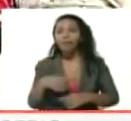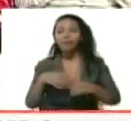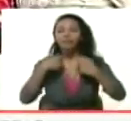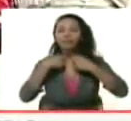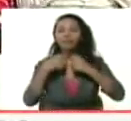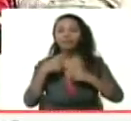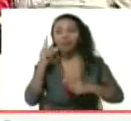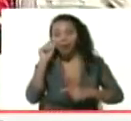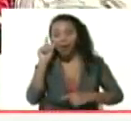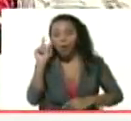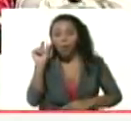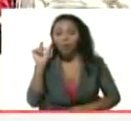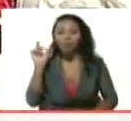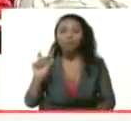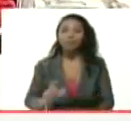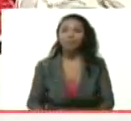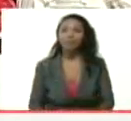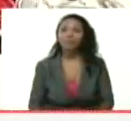Freddy Bernal.